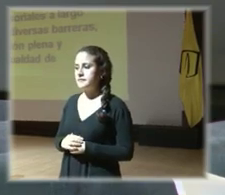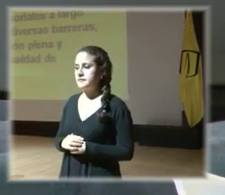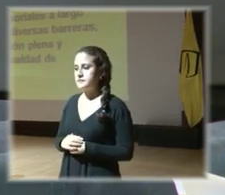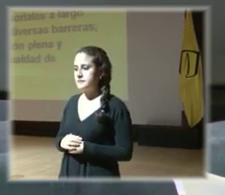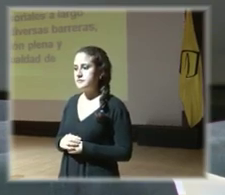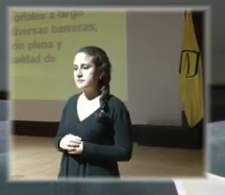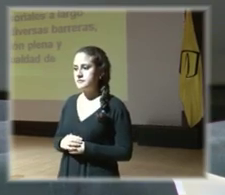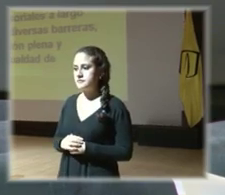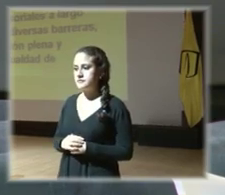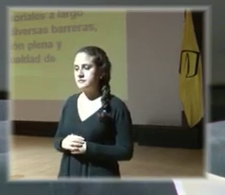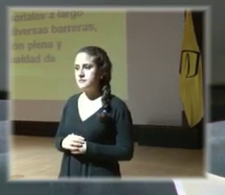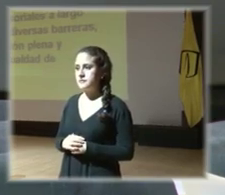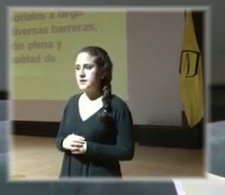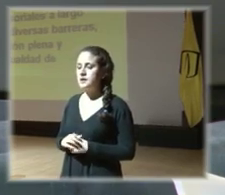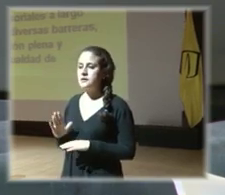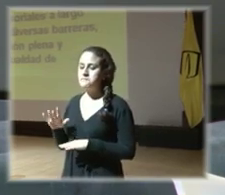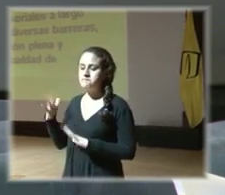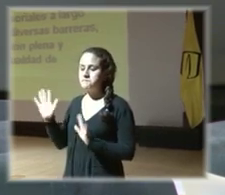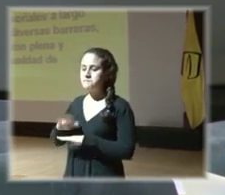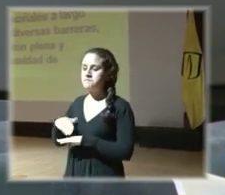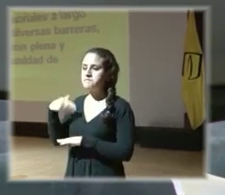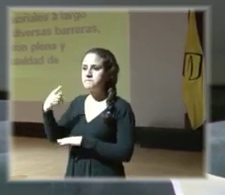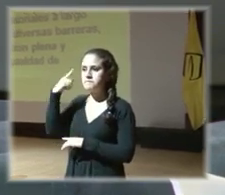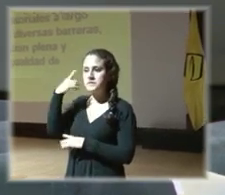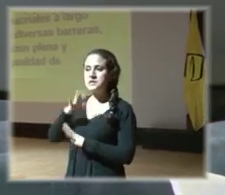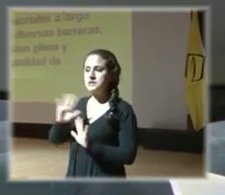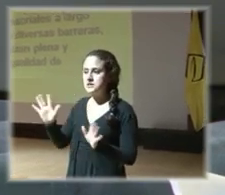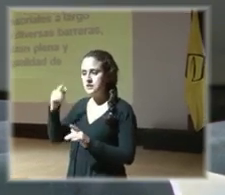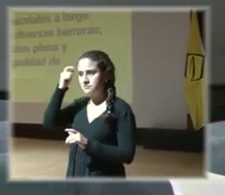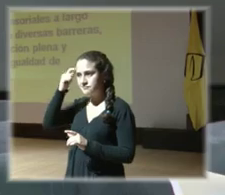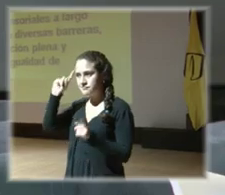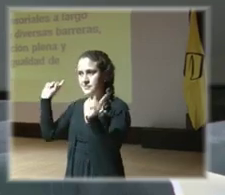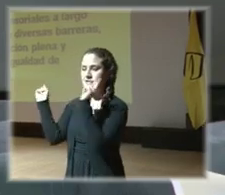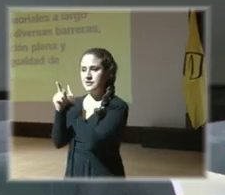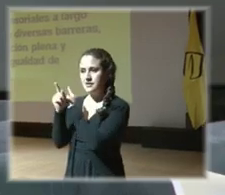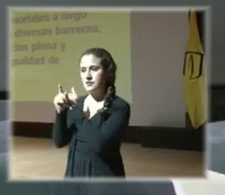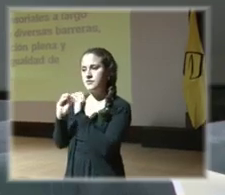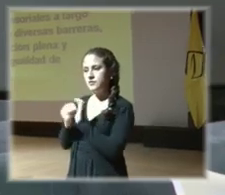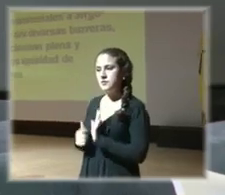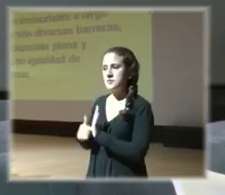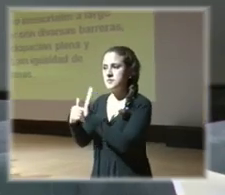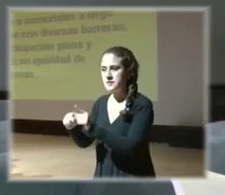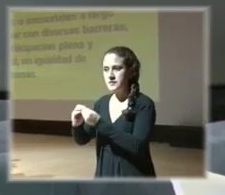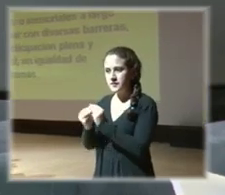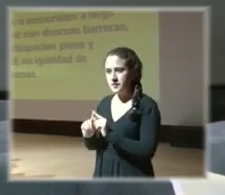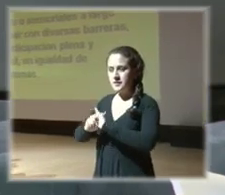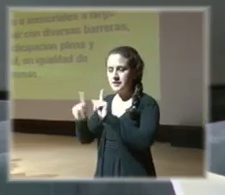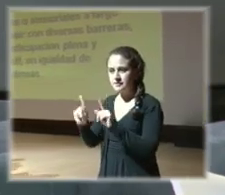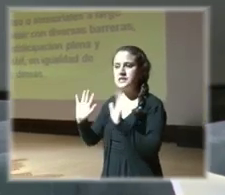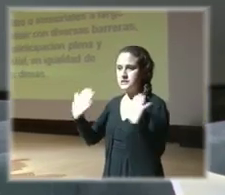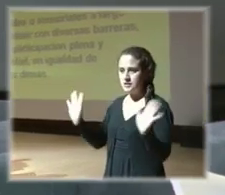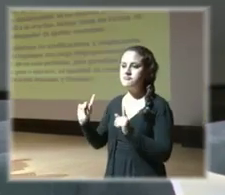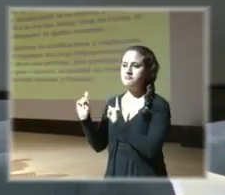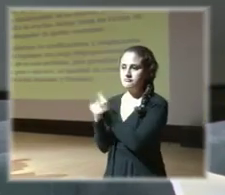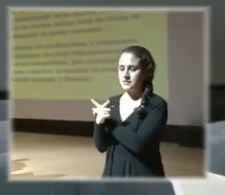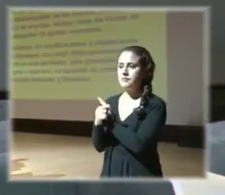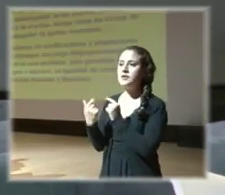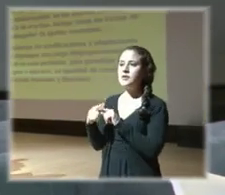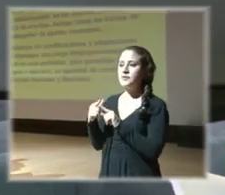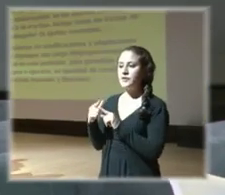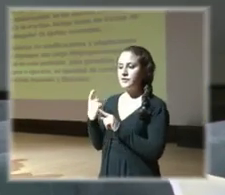Generalmente lo que nos sucede con esto es decir, bueno, ya está, es el cambio de chip, de cambio de modelo, es el cambio de figura, pero claro, como todavía